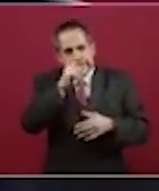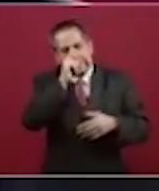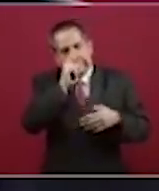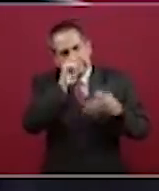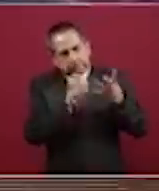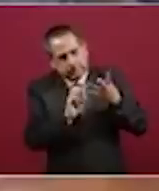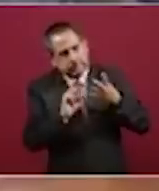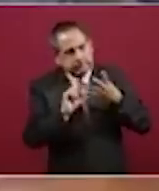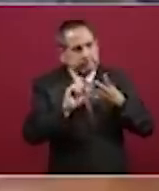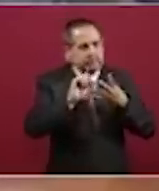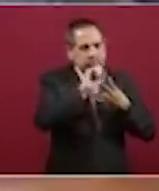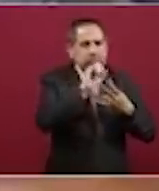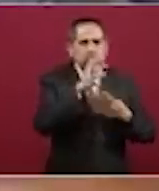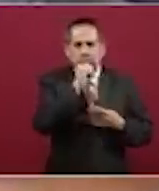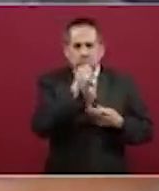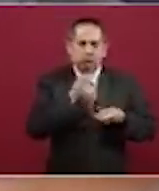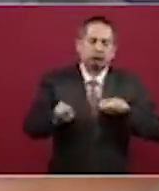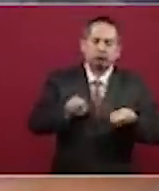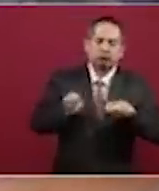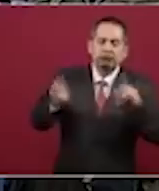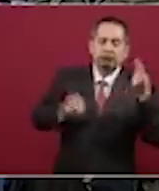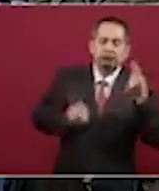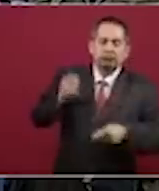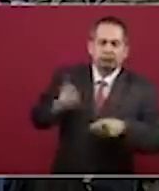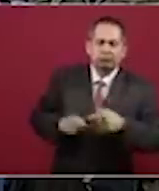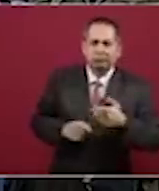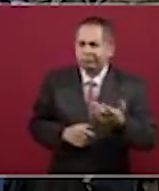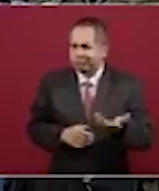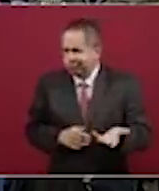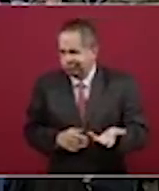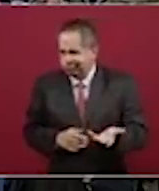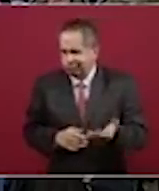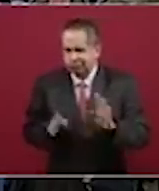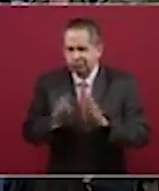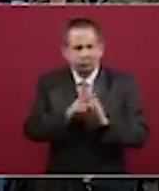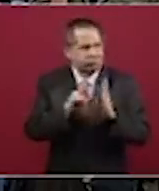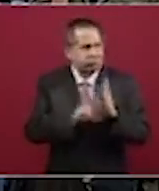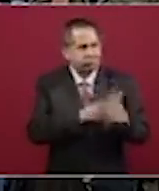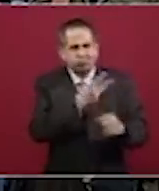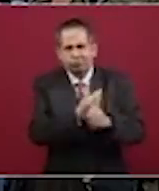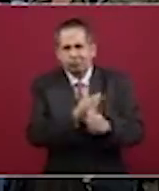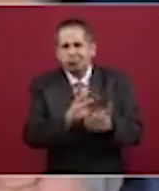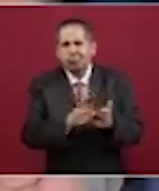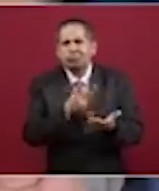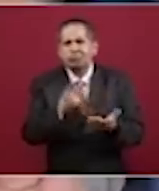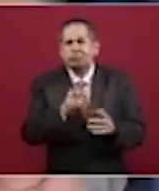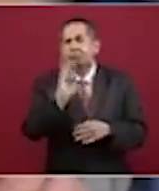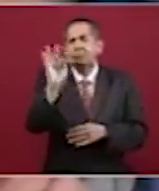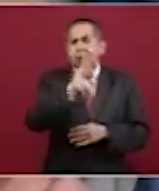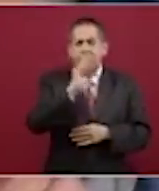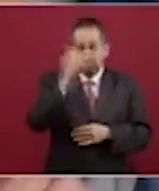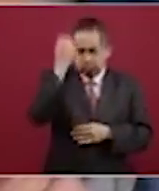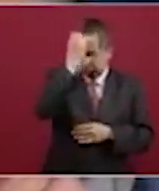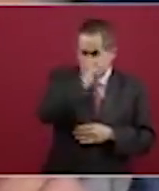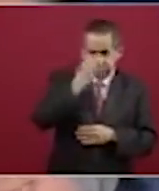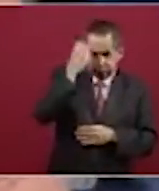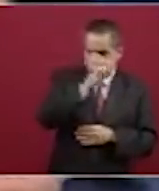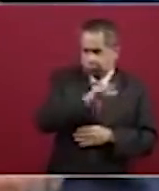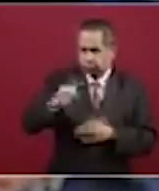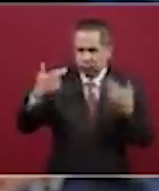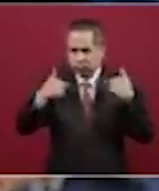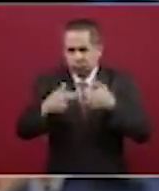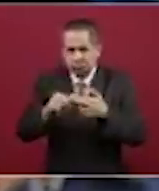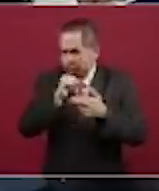un arma política para manipular a los maestros. ¿Cómo se puede garantizar que si no hay evaluación para el ingreso de los